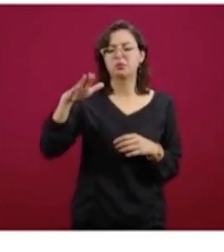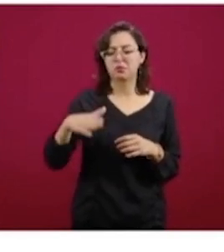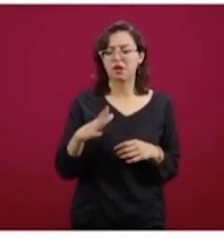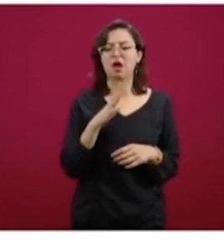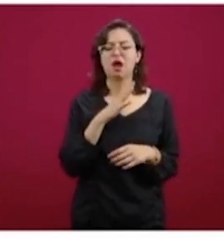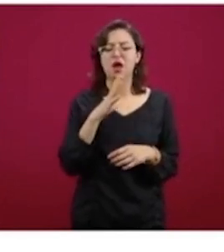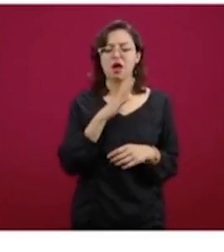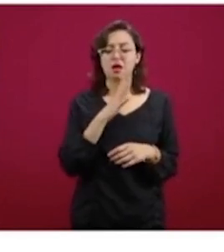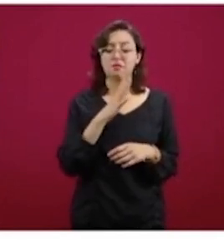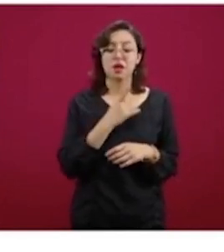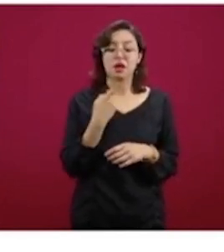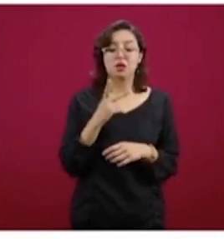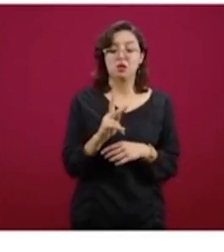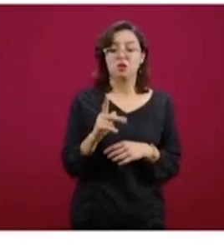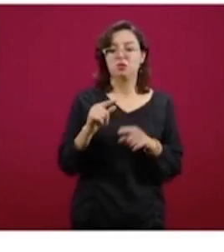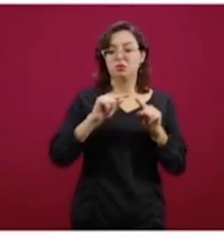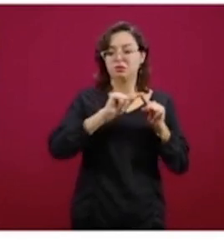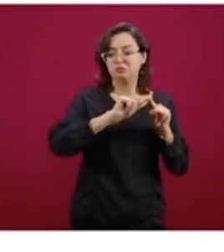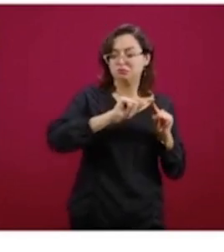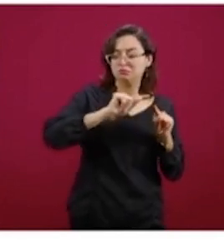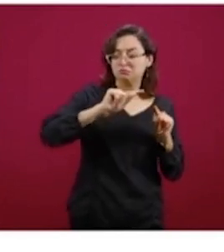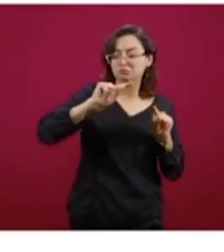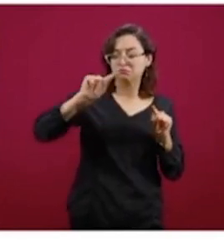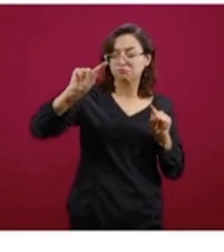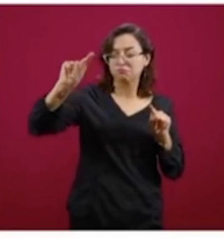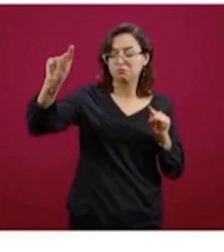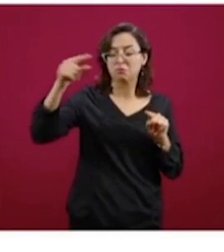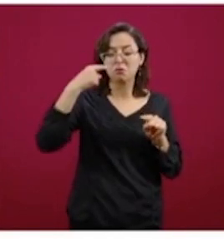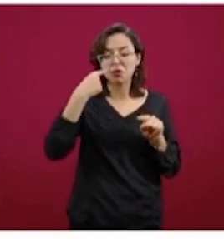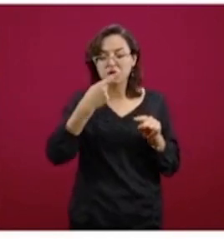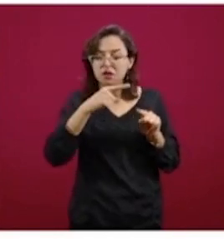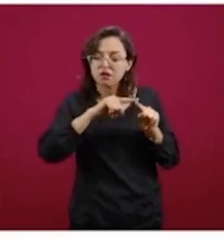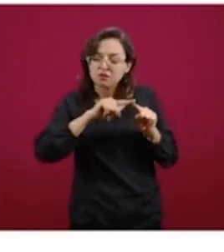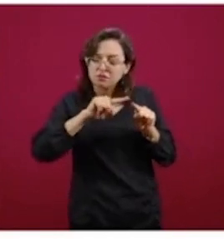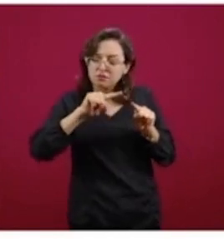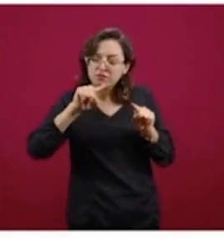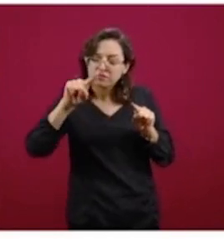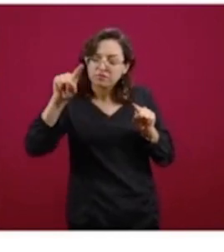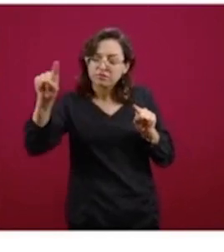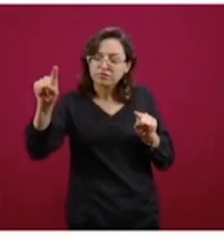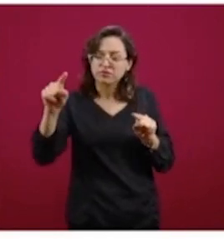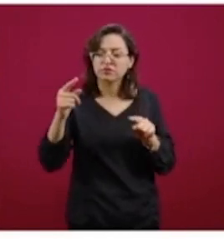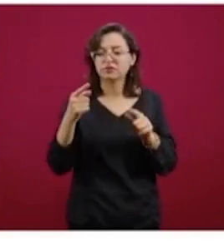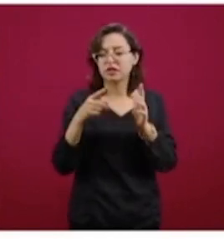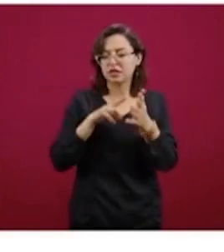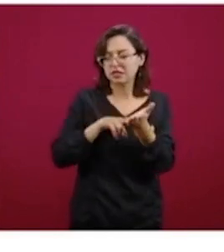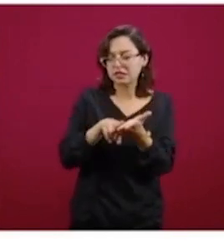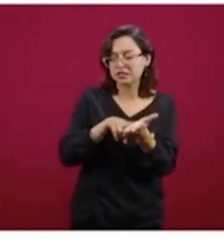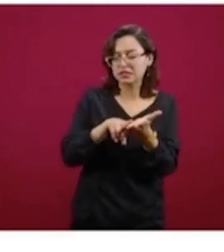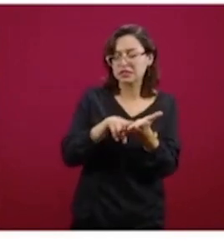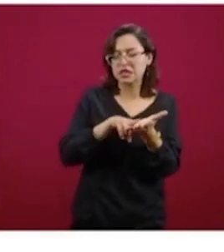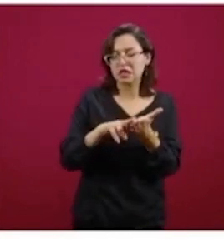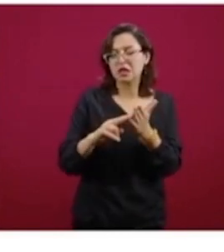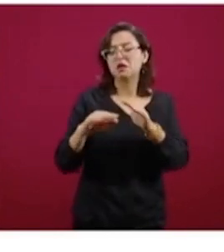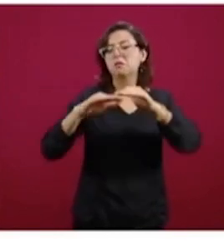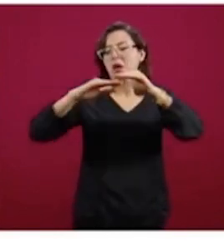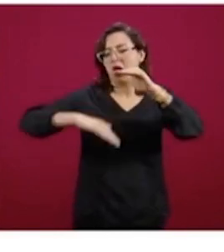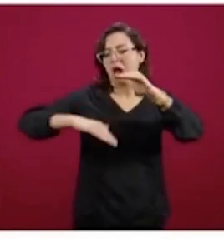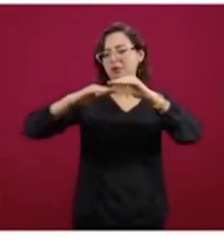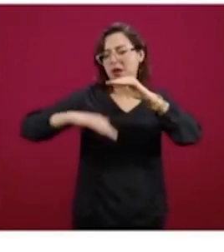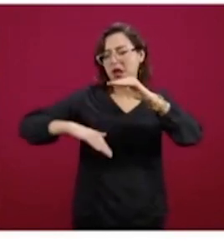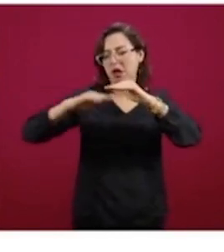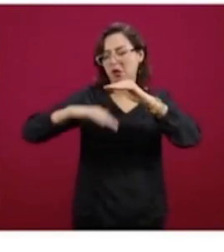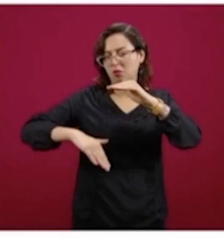relevantes, estaríamos en este punto, que sería la tendencia